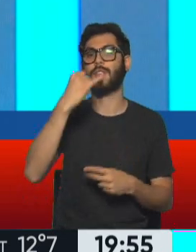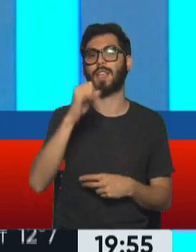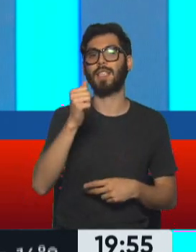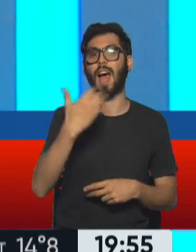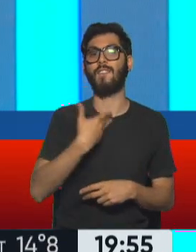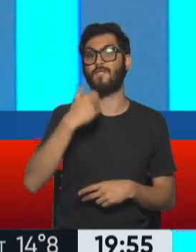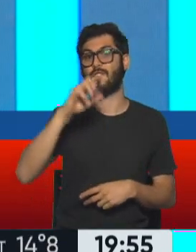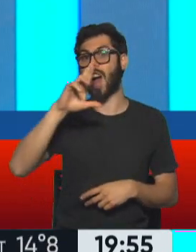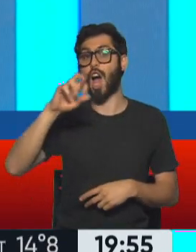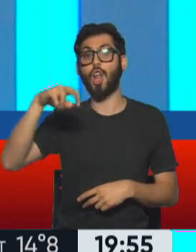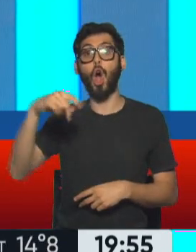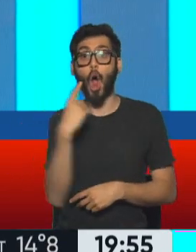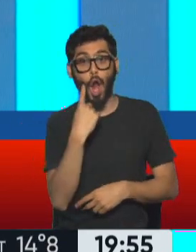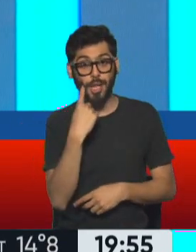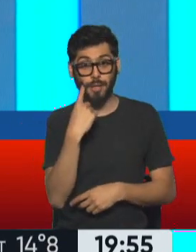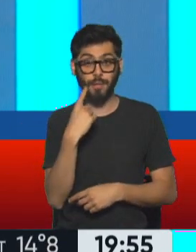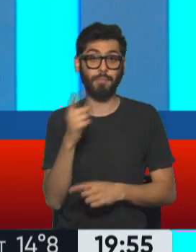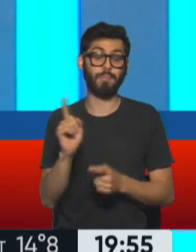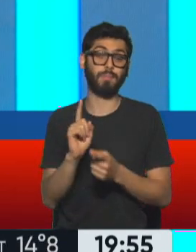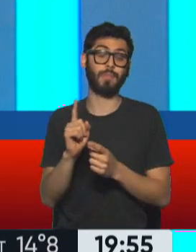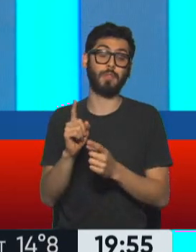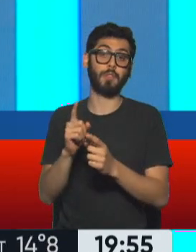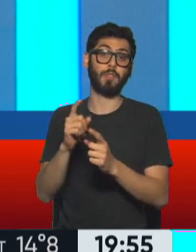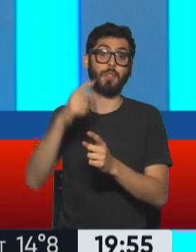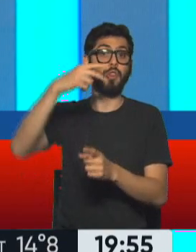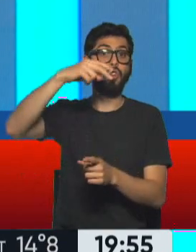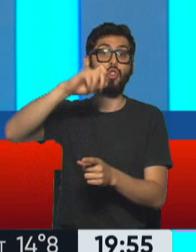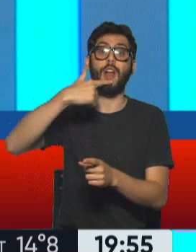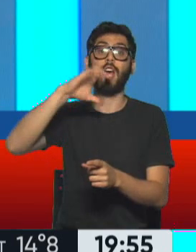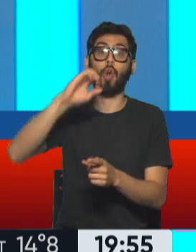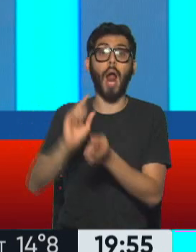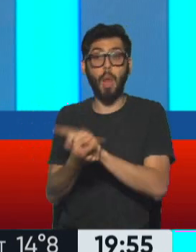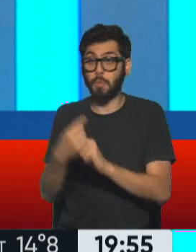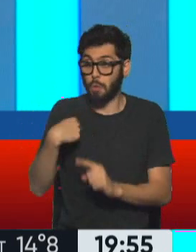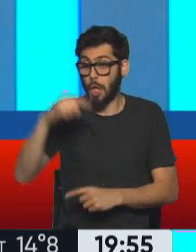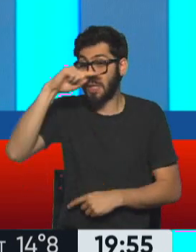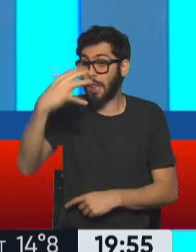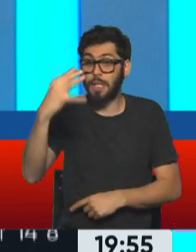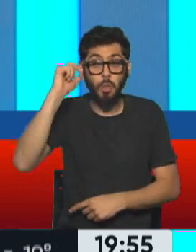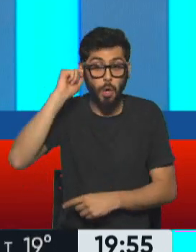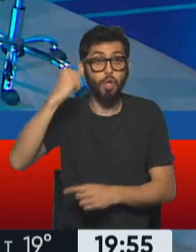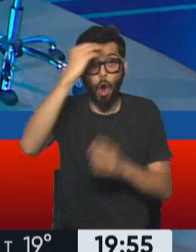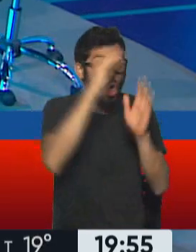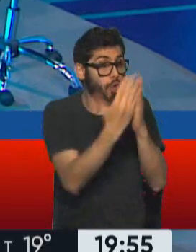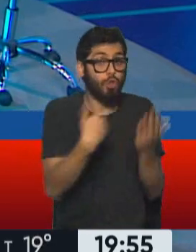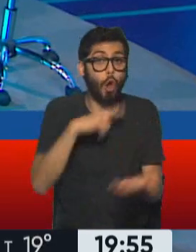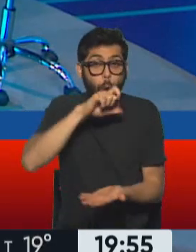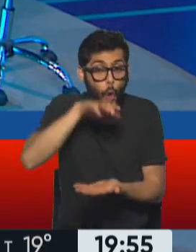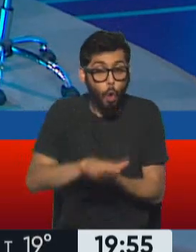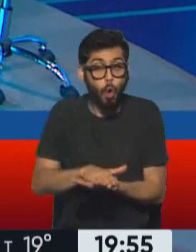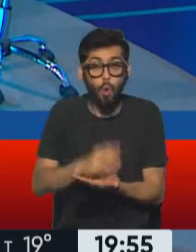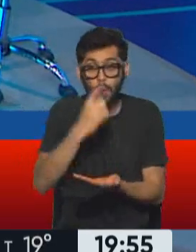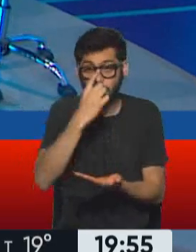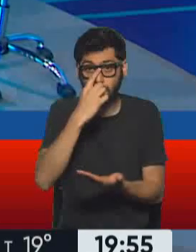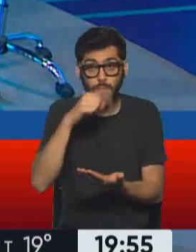lo hizo a contrario de lo que hizo Hayton de Nolasco cuando cumplió 75 años, dijo, yo juré por la Constitución, yo juré por